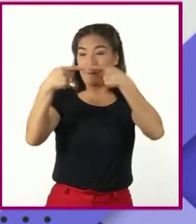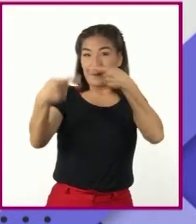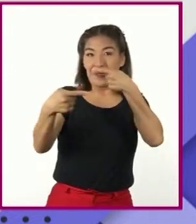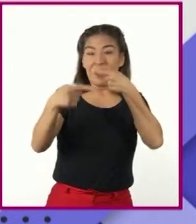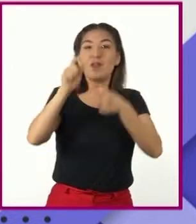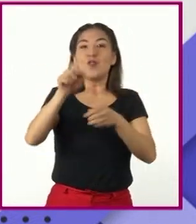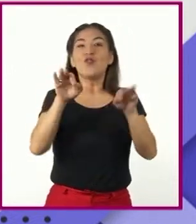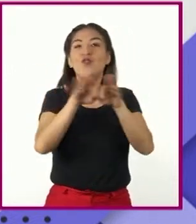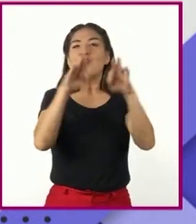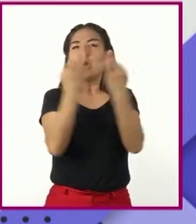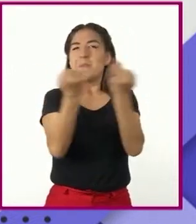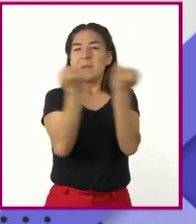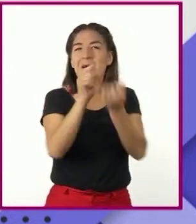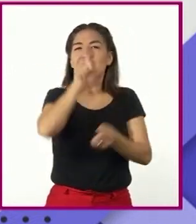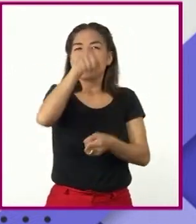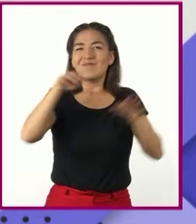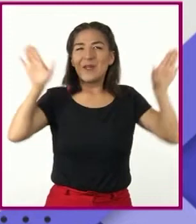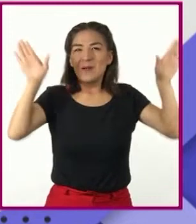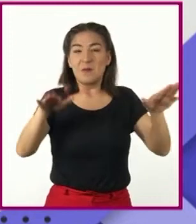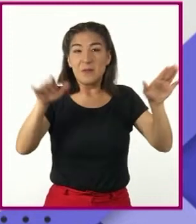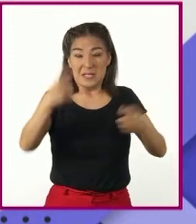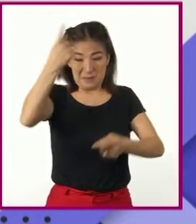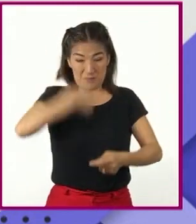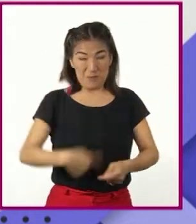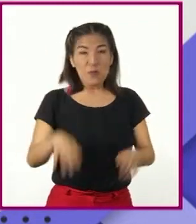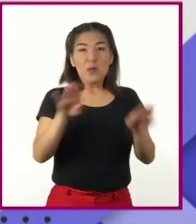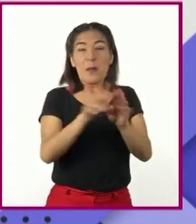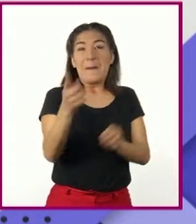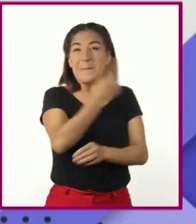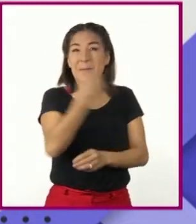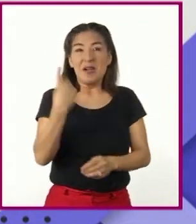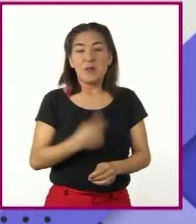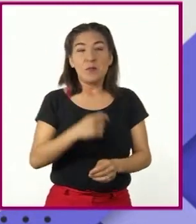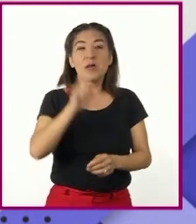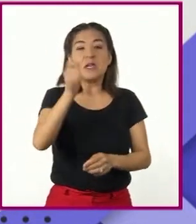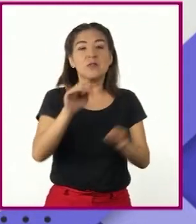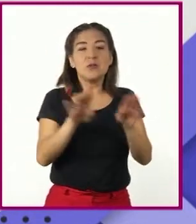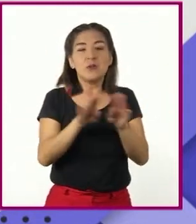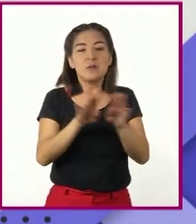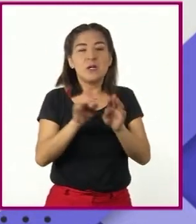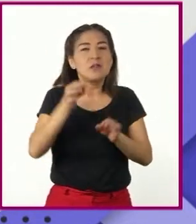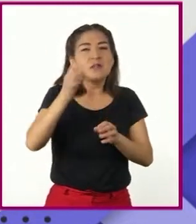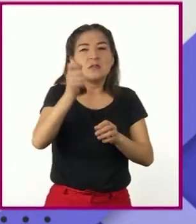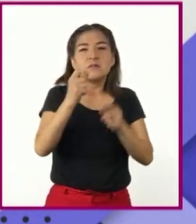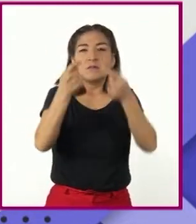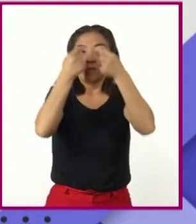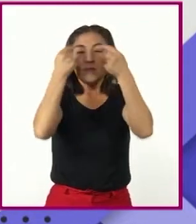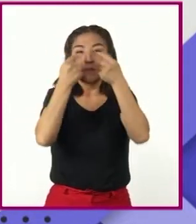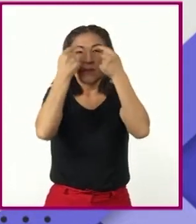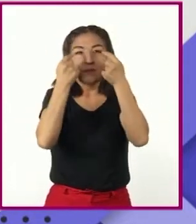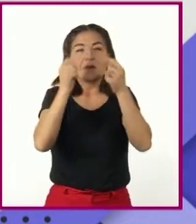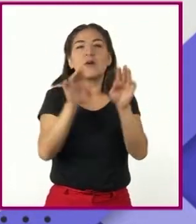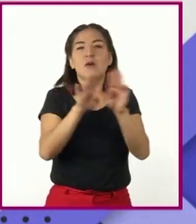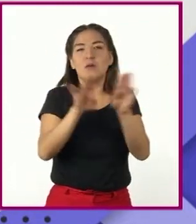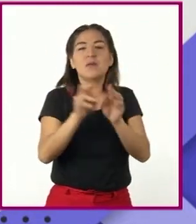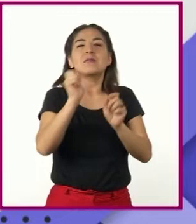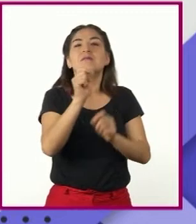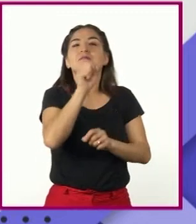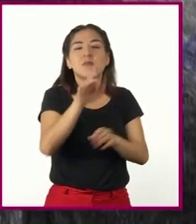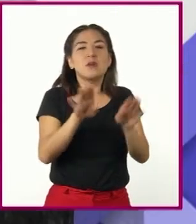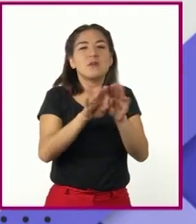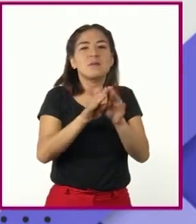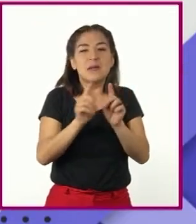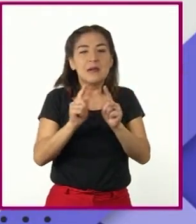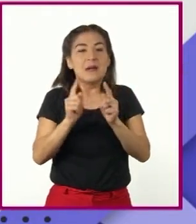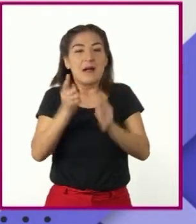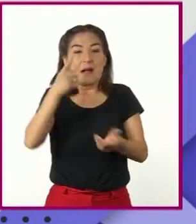de pico de ave, llena de perfume y con solo 2 agujeros, uno a cada lado de las fosas nasales,